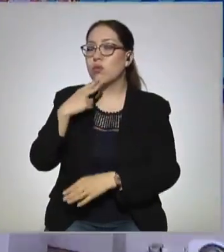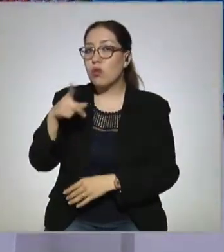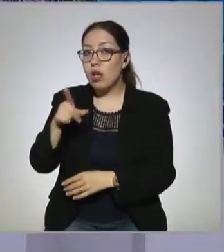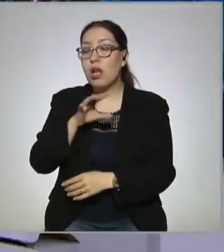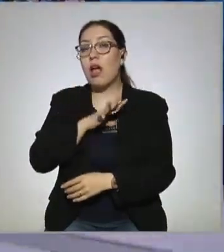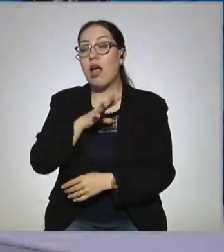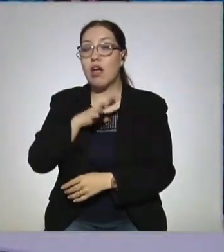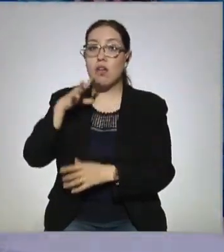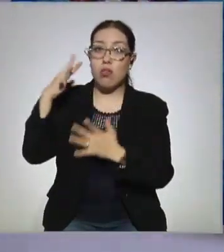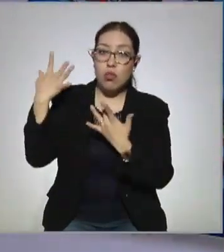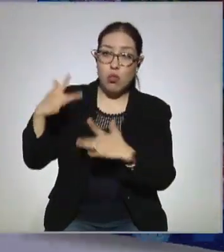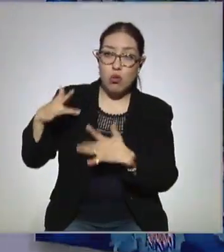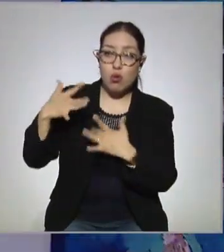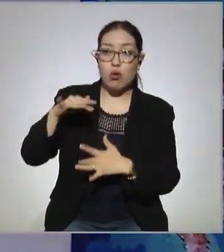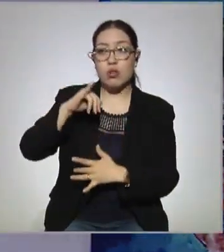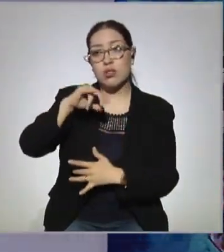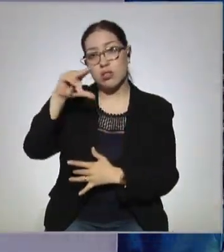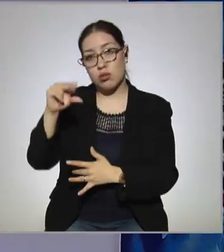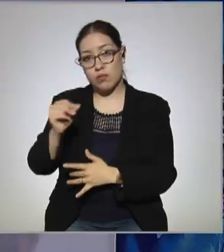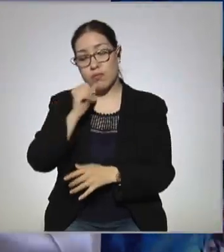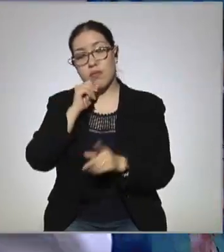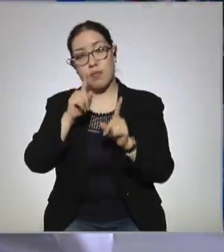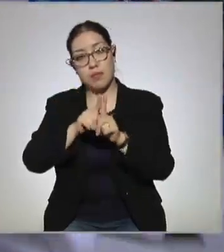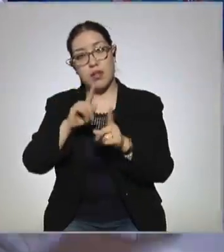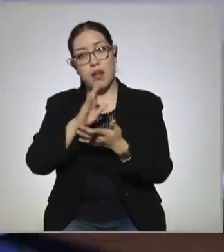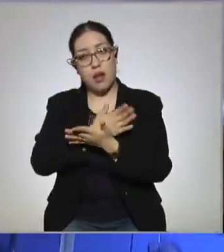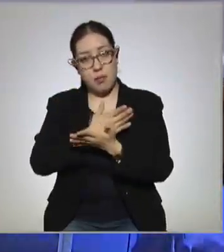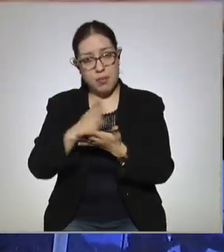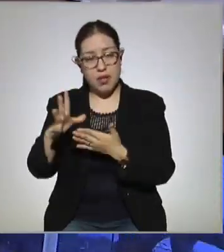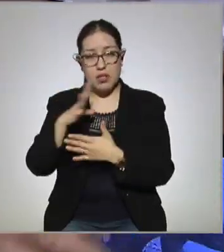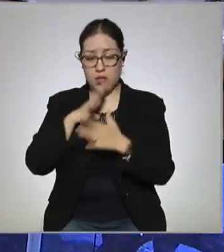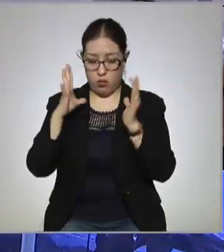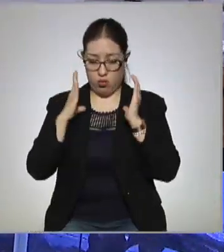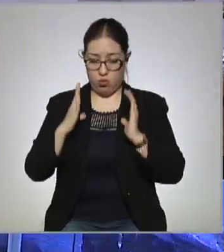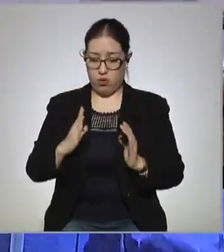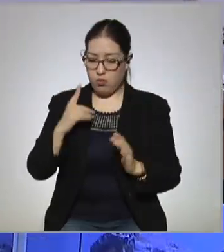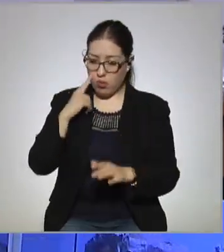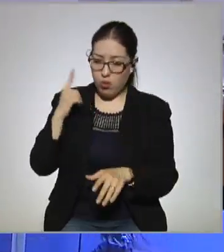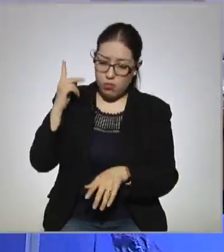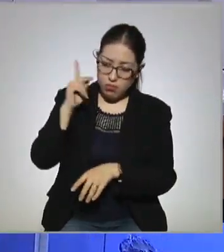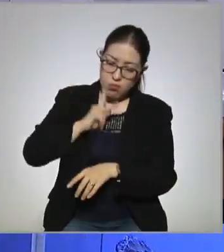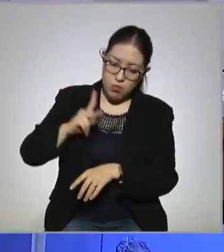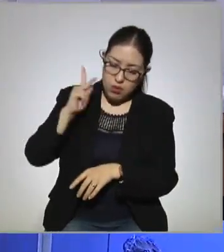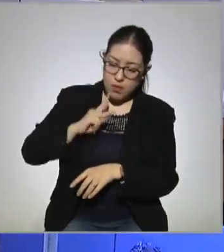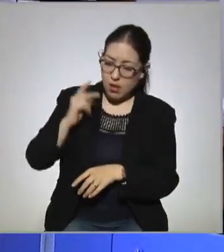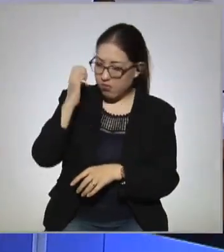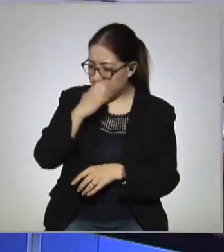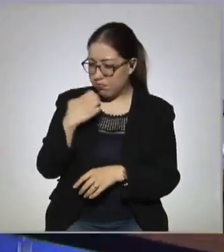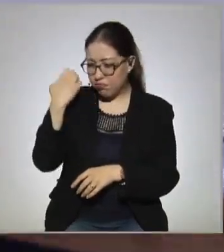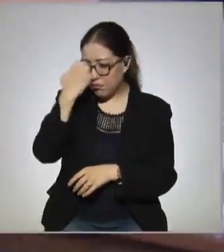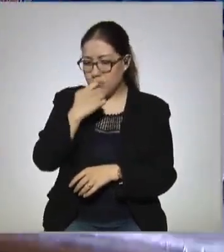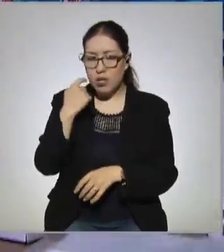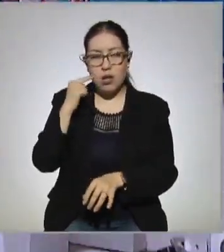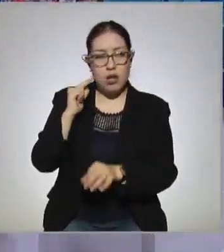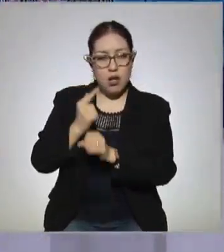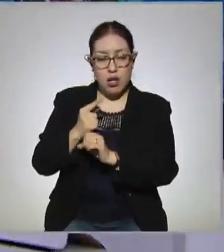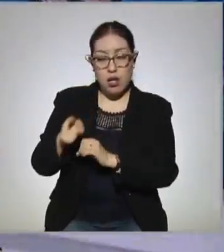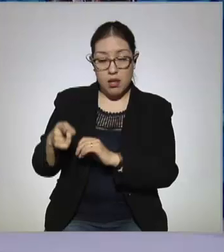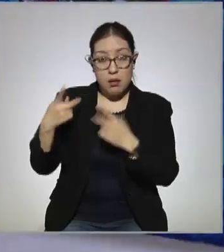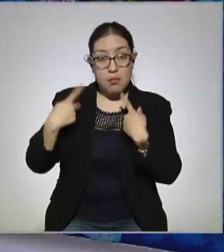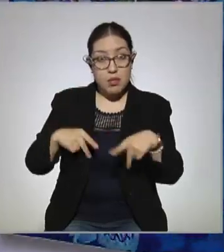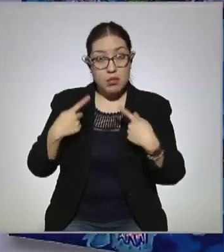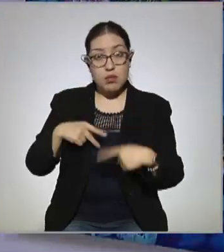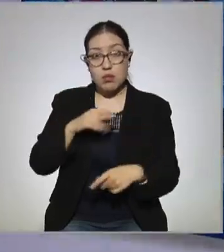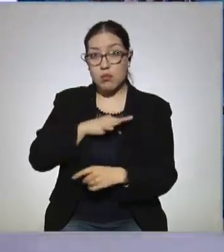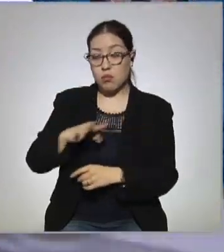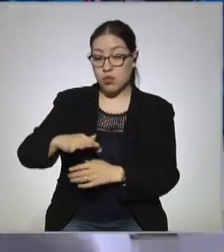de dolor o no, y además vamos a hacer algunas pruebas físicas en las cuales básicamente lo que vamos a explorar es que si el paciente puede